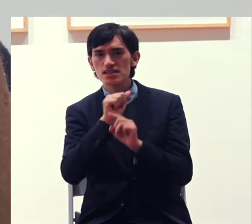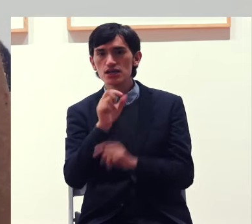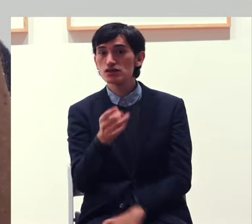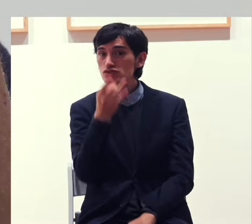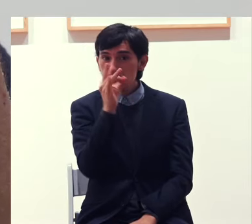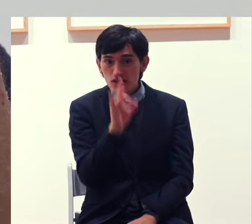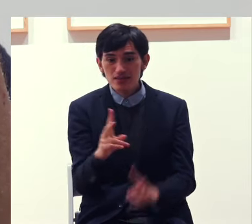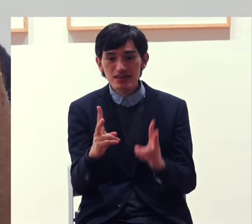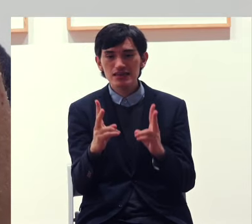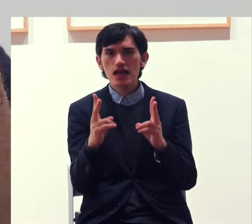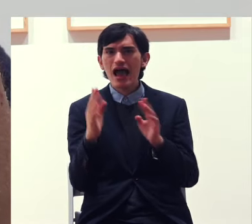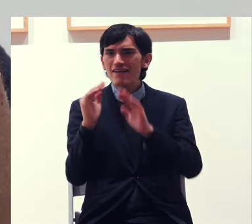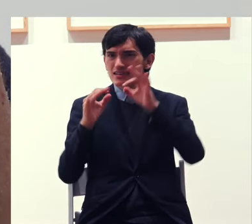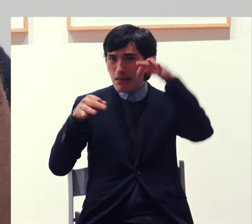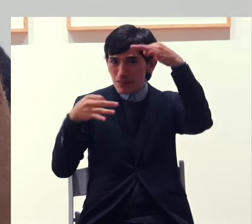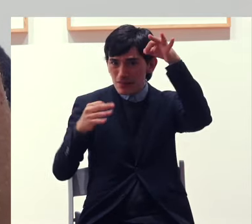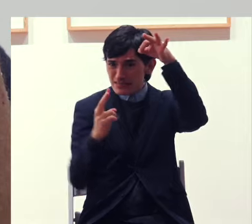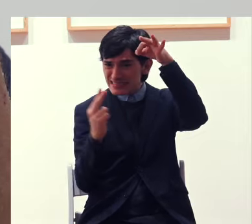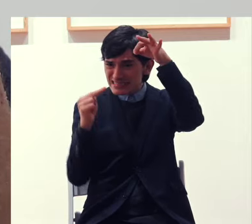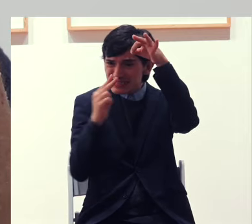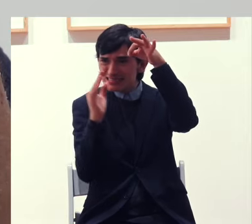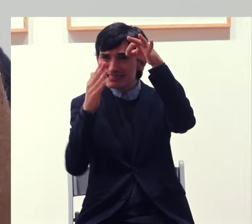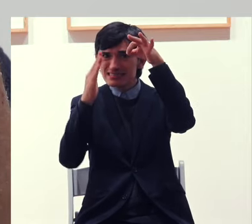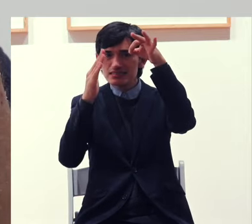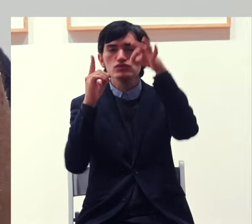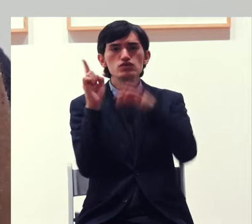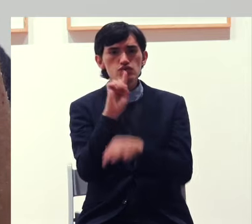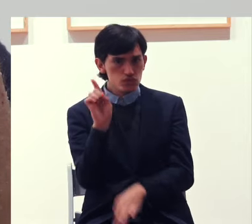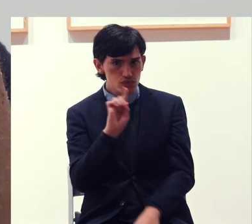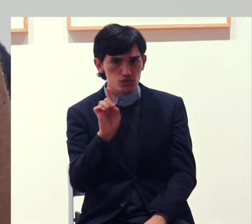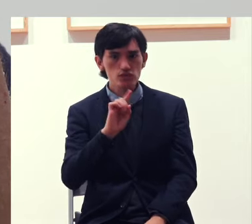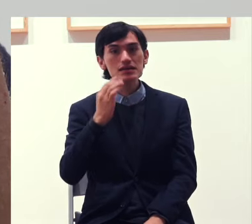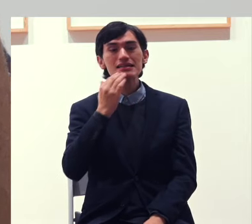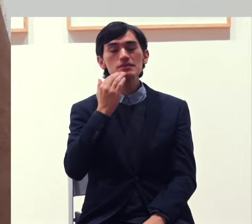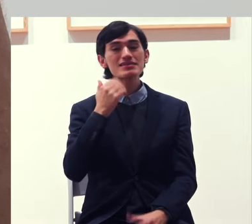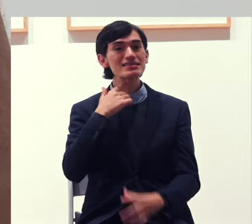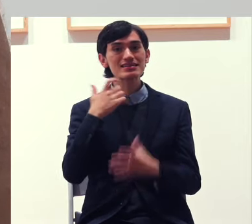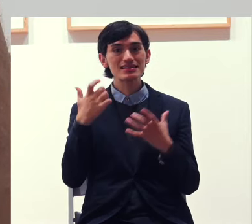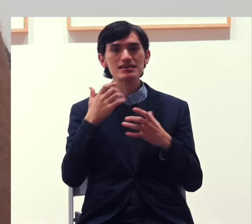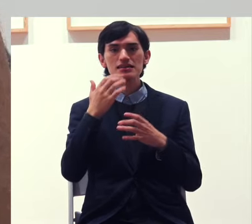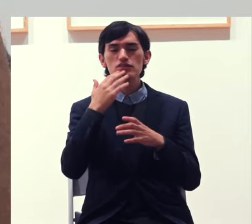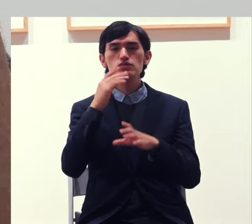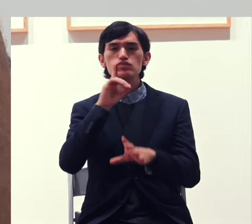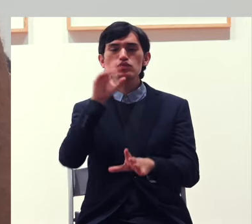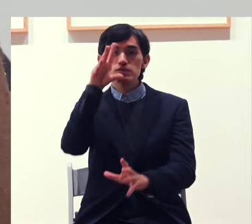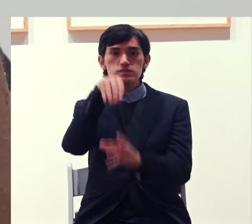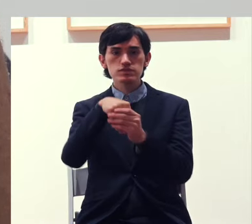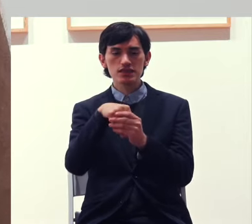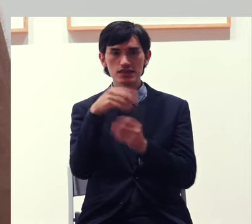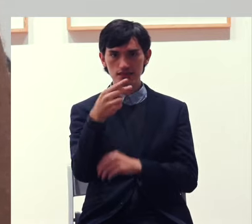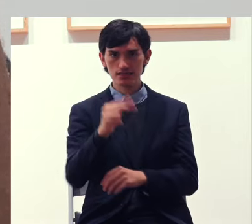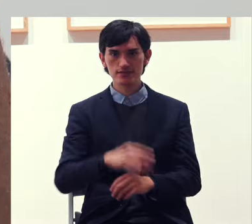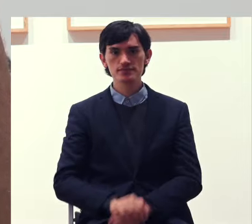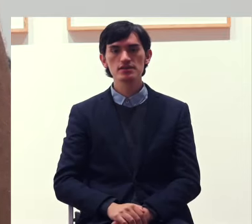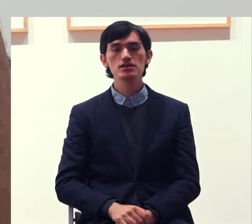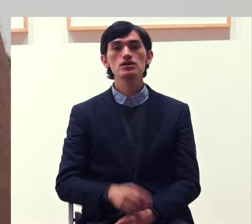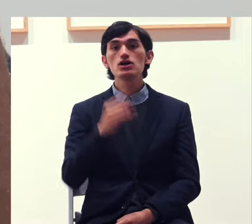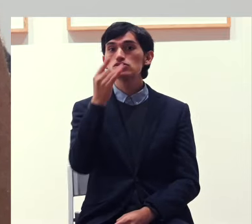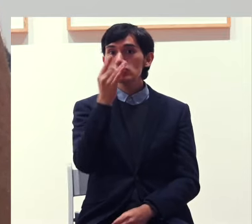debilidades que no se refieren solo a los bordes temblorosos de sus figuras, sino más bien a la fragilidad contenida en